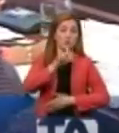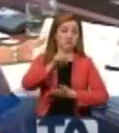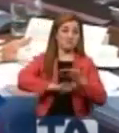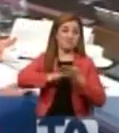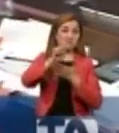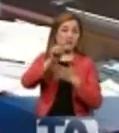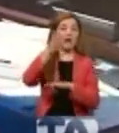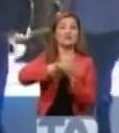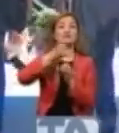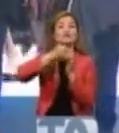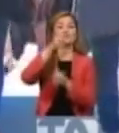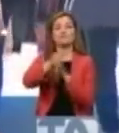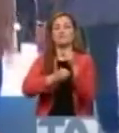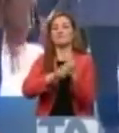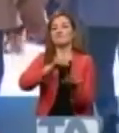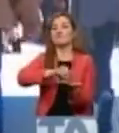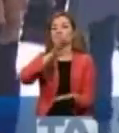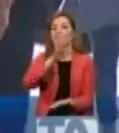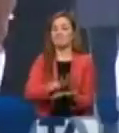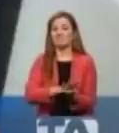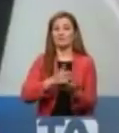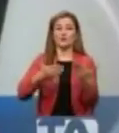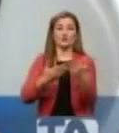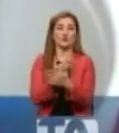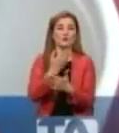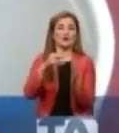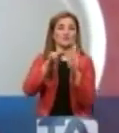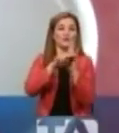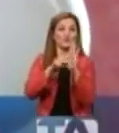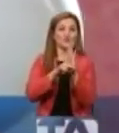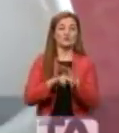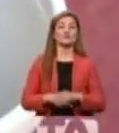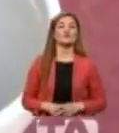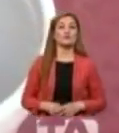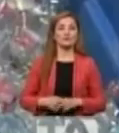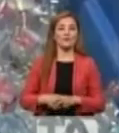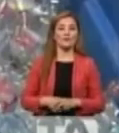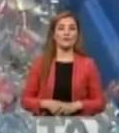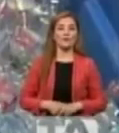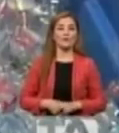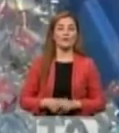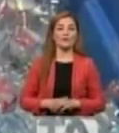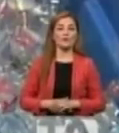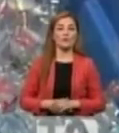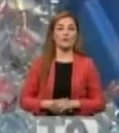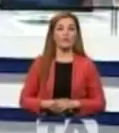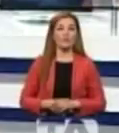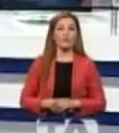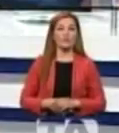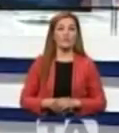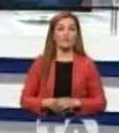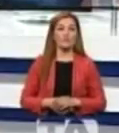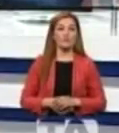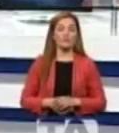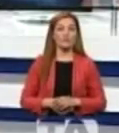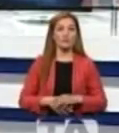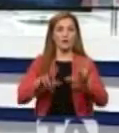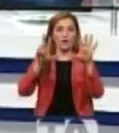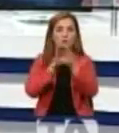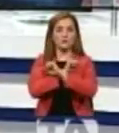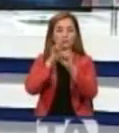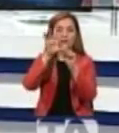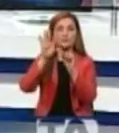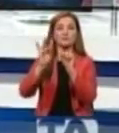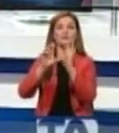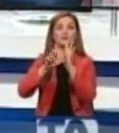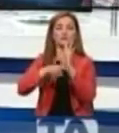de finalizar el año estaría vigente esta normativa. En Quito, Jorge Loaiza, 24 horas. 8 de la